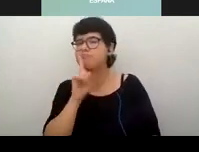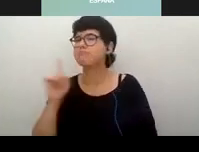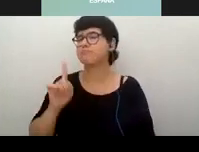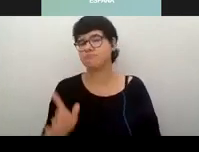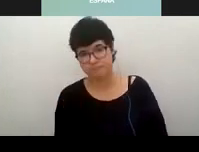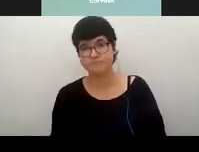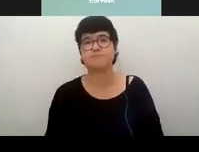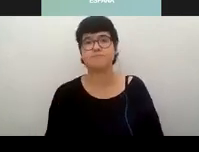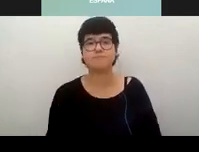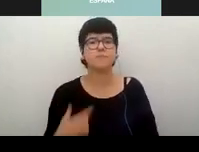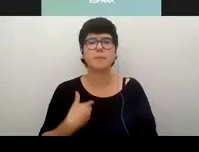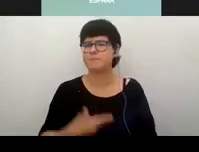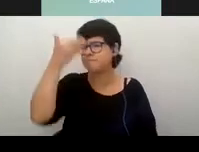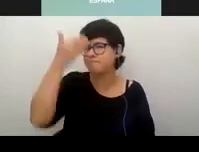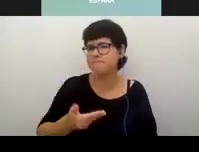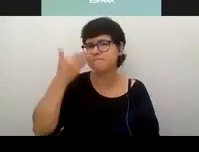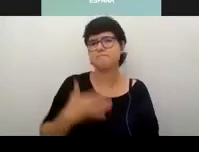el funcionamiento del organismo.